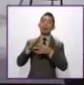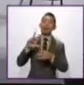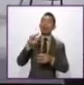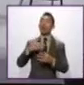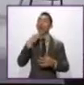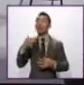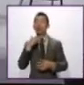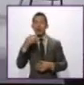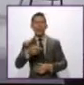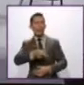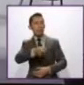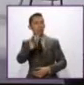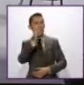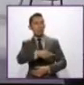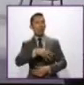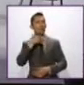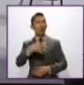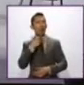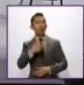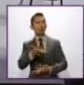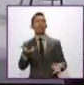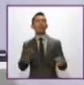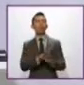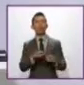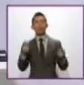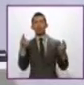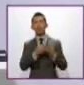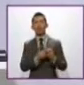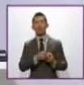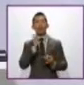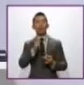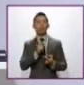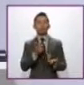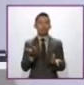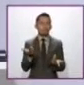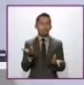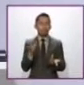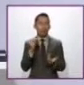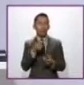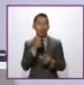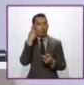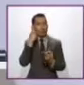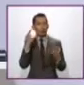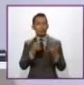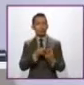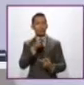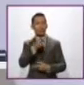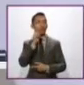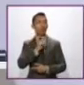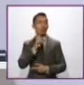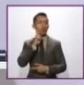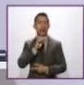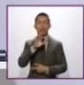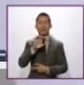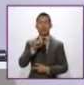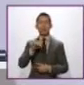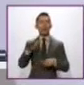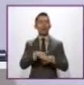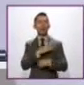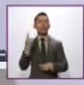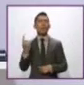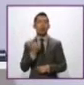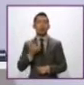y son los primeros que la hacen. Eso se llama incongruencia, Celia. Y te voy a decir por qué.